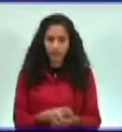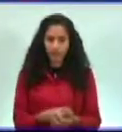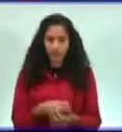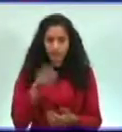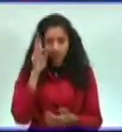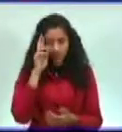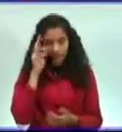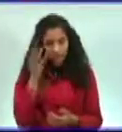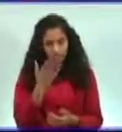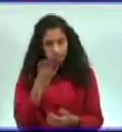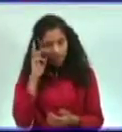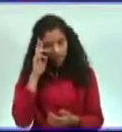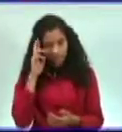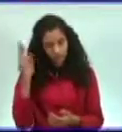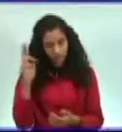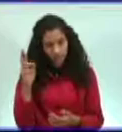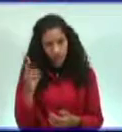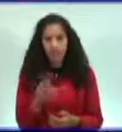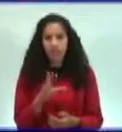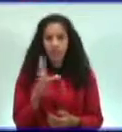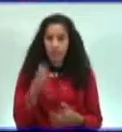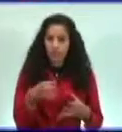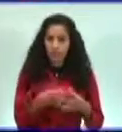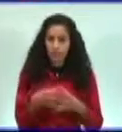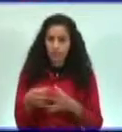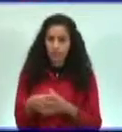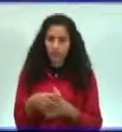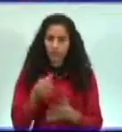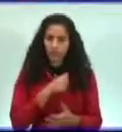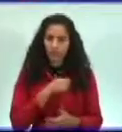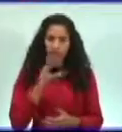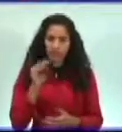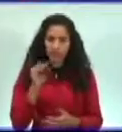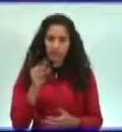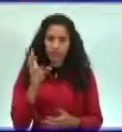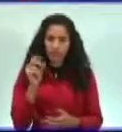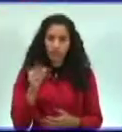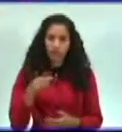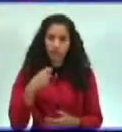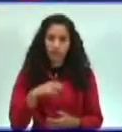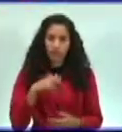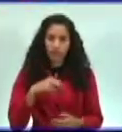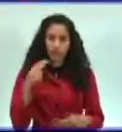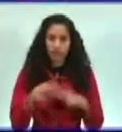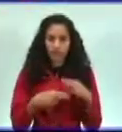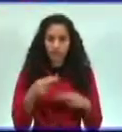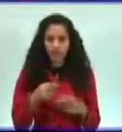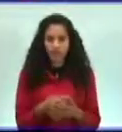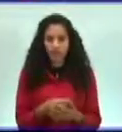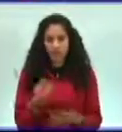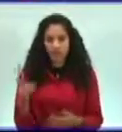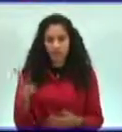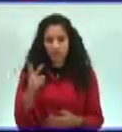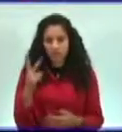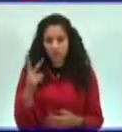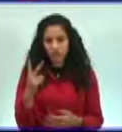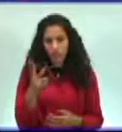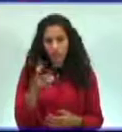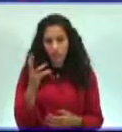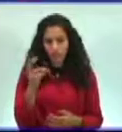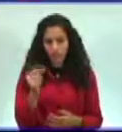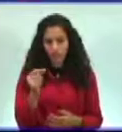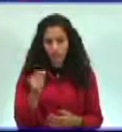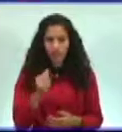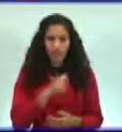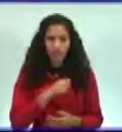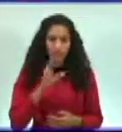Recuerden que el primer conjunto indica los números que debemos formar y en la segunda, dado el conjunto,